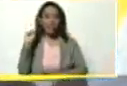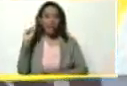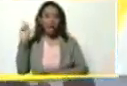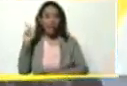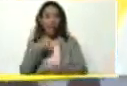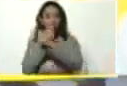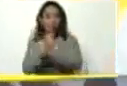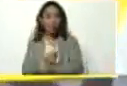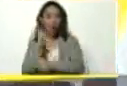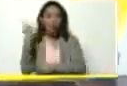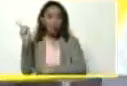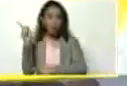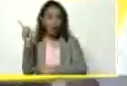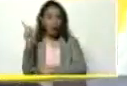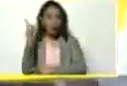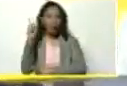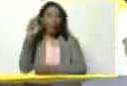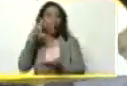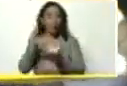graduada en los Valles del Tuy,